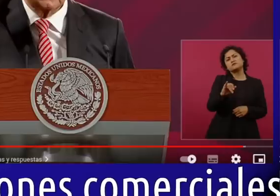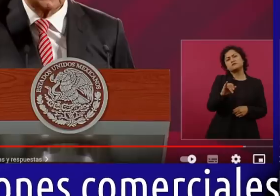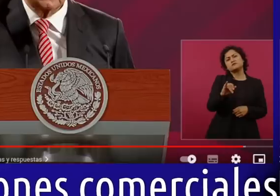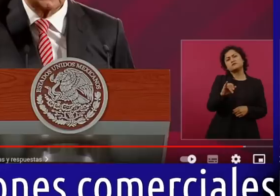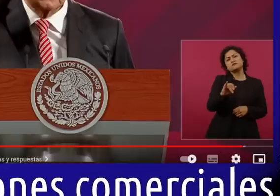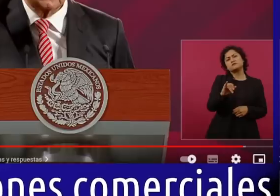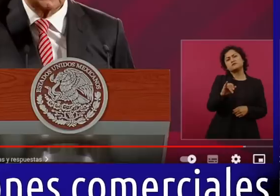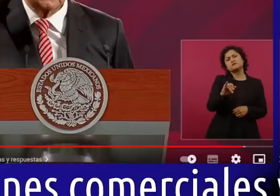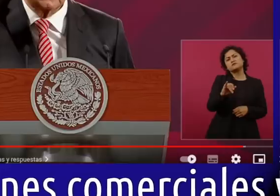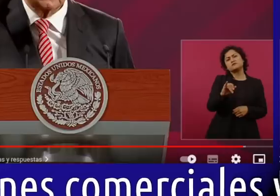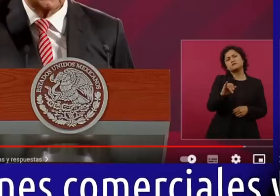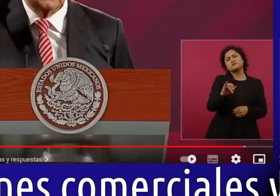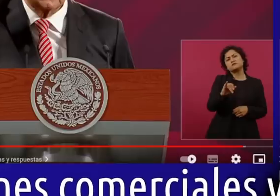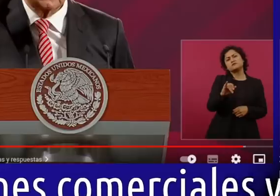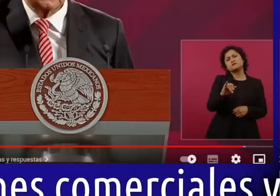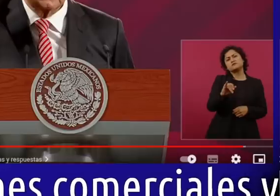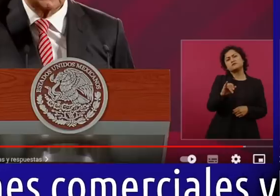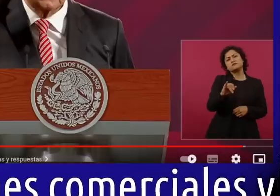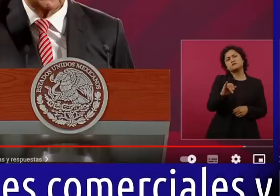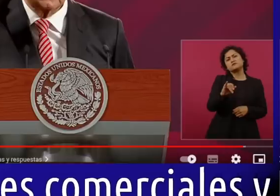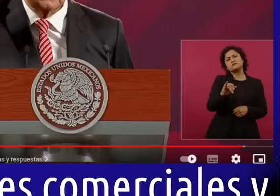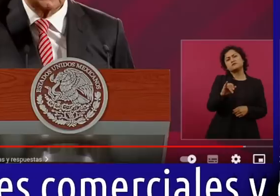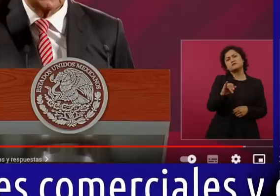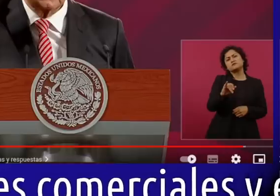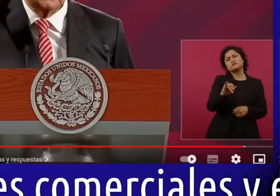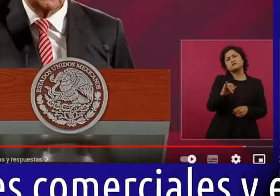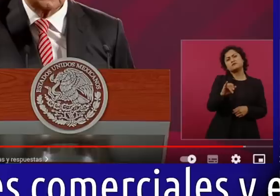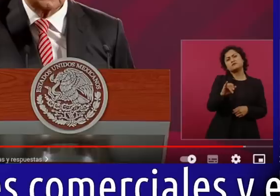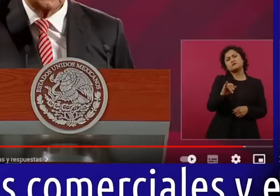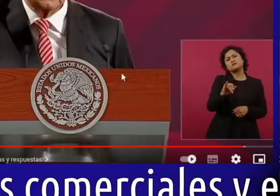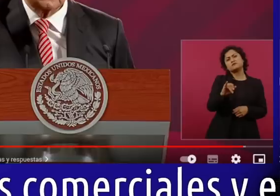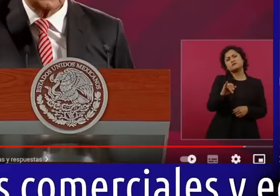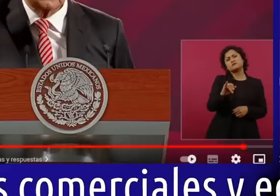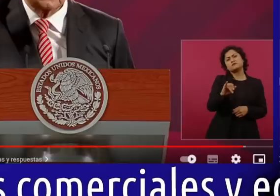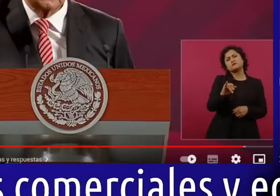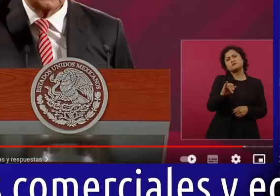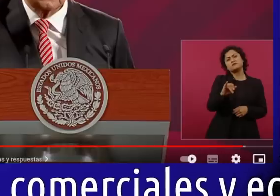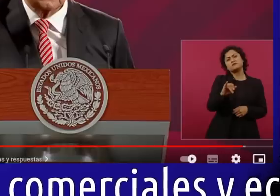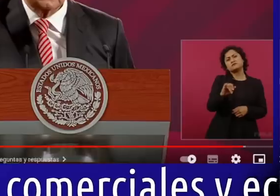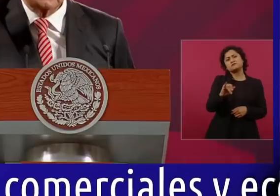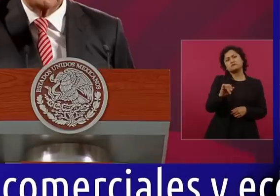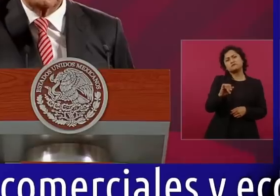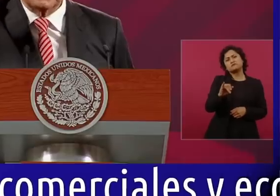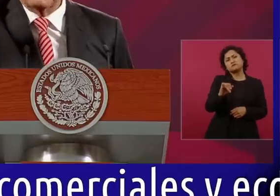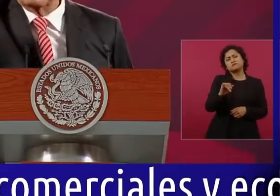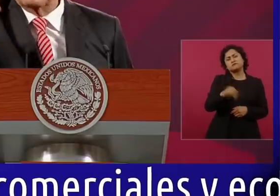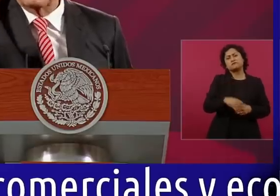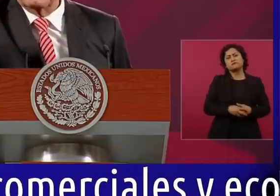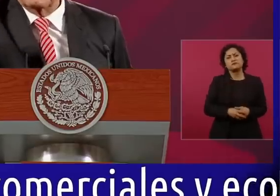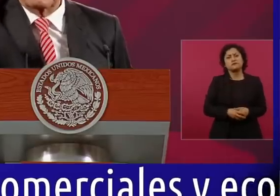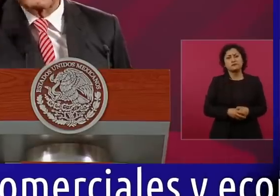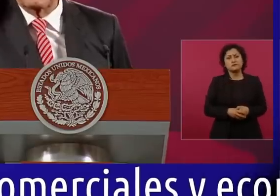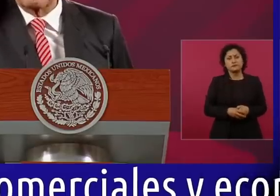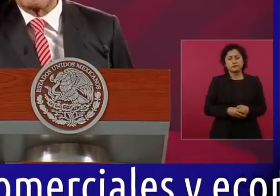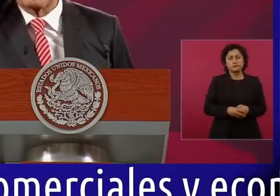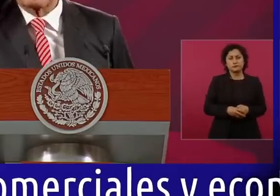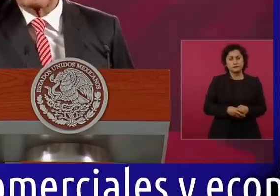es Andrés Manuel López Obrador y Gustavo Petro, que sin ningún lugar a dudas lo dice clarísimo. Pero